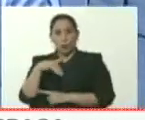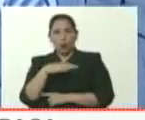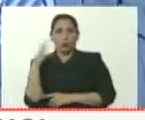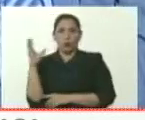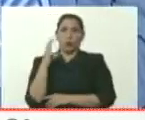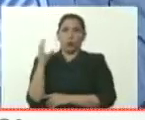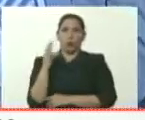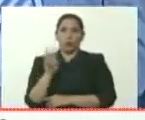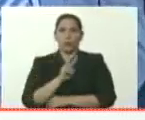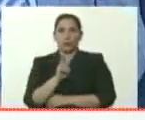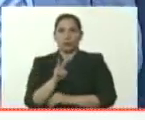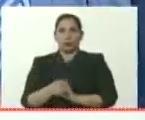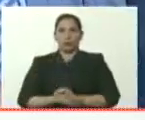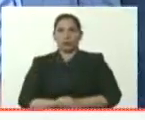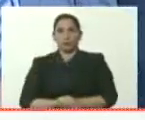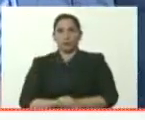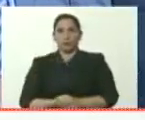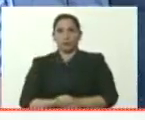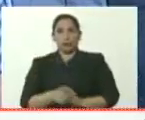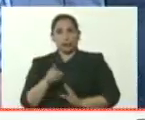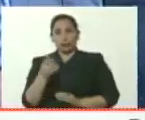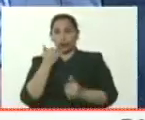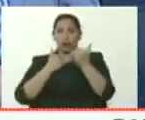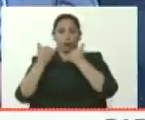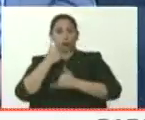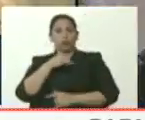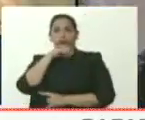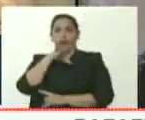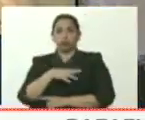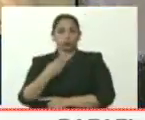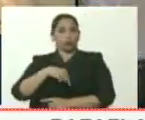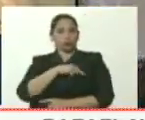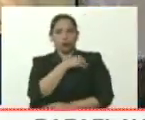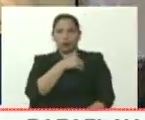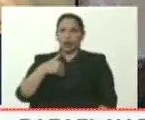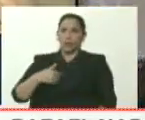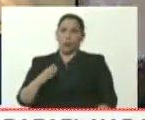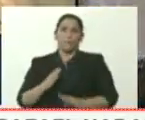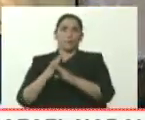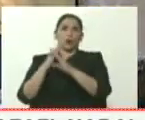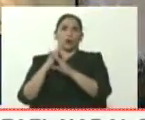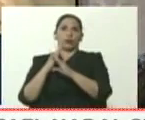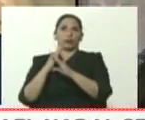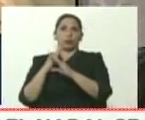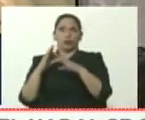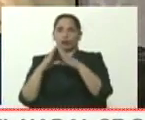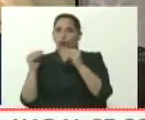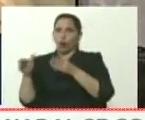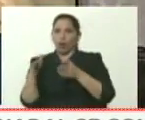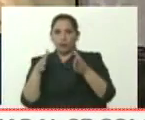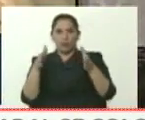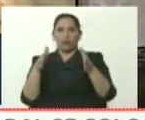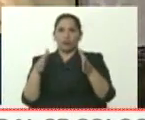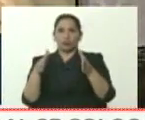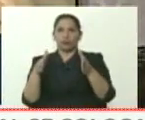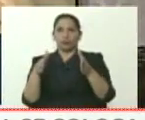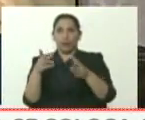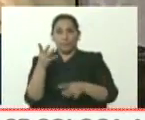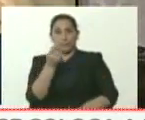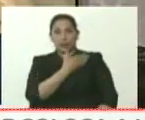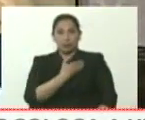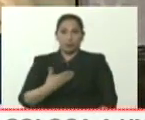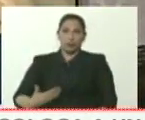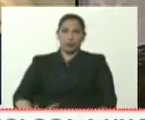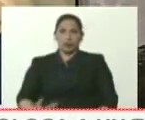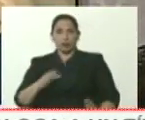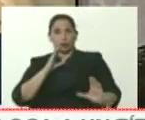el pueblo de Venezuela. Cosa que sería un error histórico y que nosotros queremos impedir por todas las vías. El vicepresidente